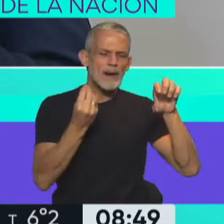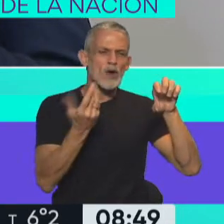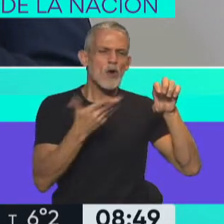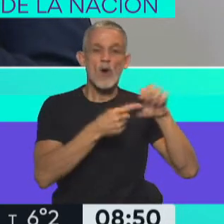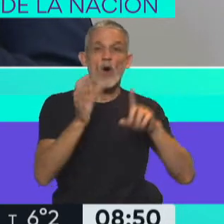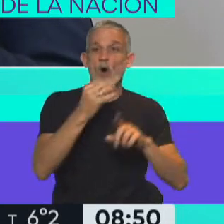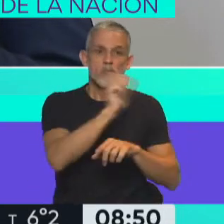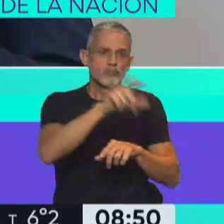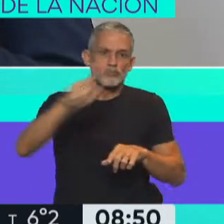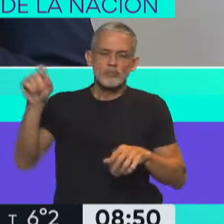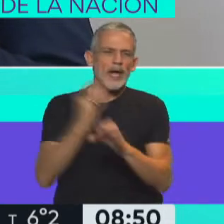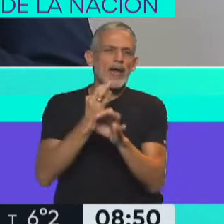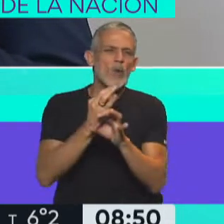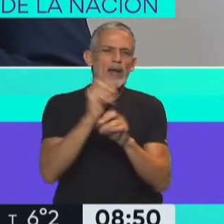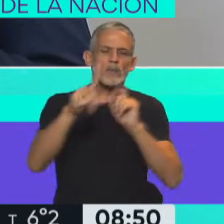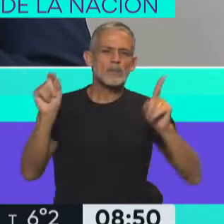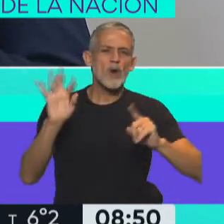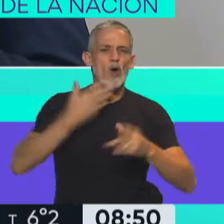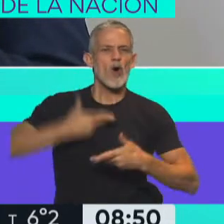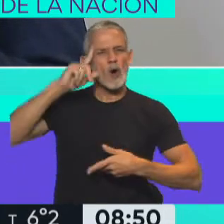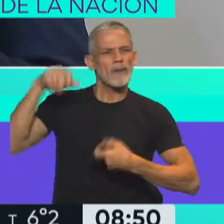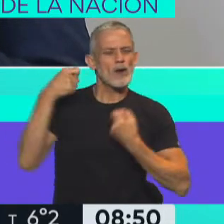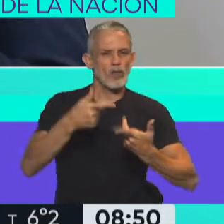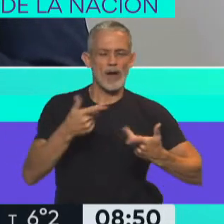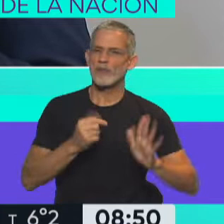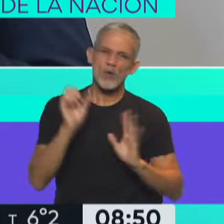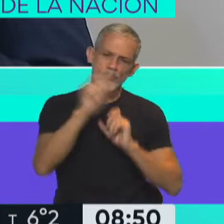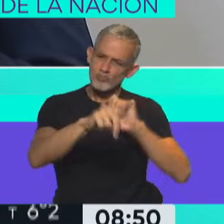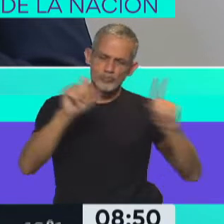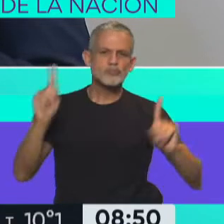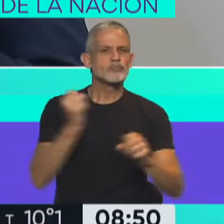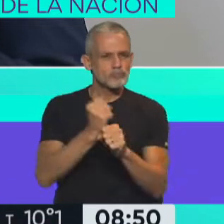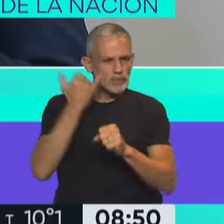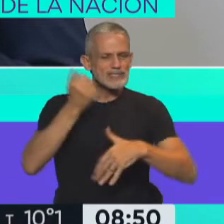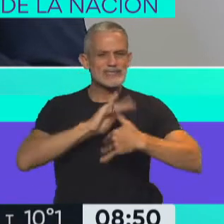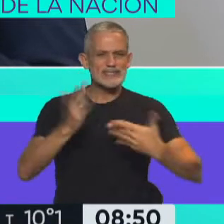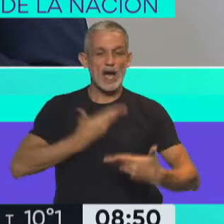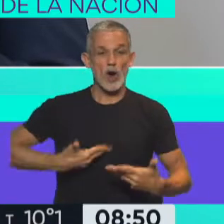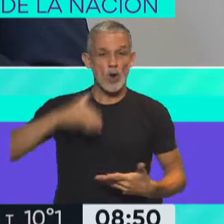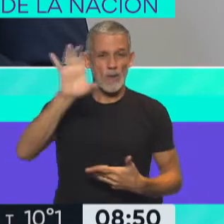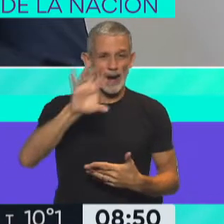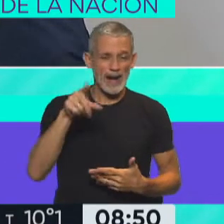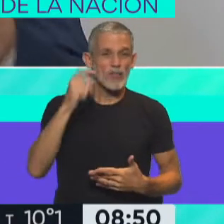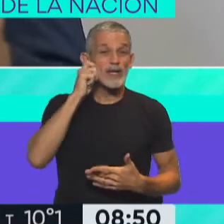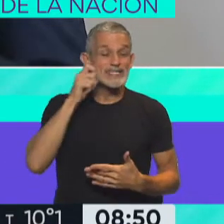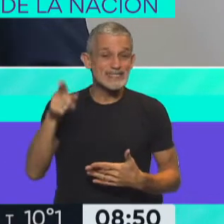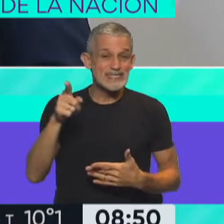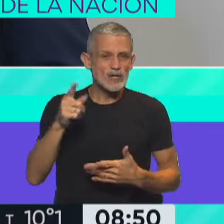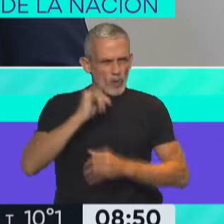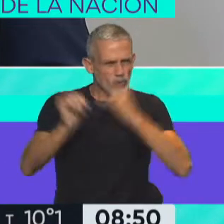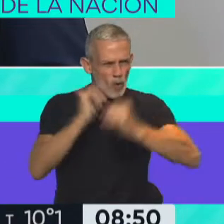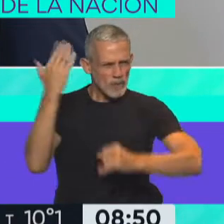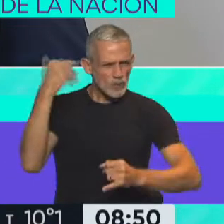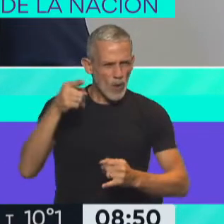o cada escuela debe ocuparse de eso? No, cada jurisdicción viene trabajando, el gobernador Kicillof lo comentó los